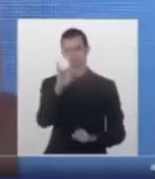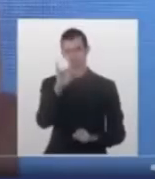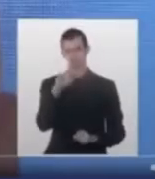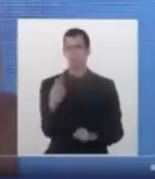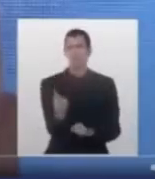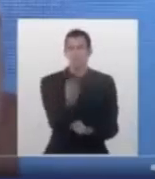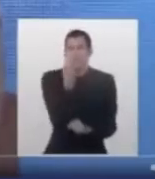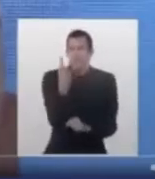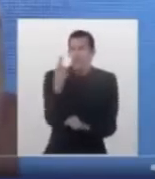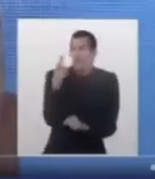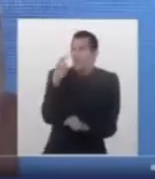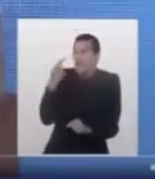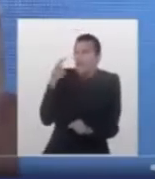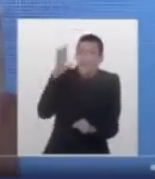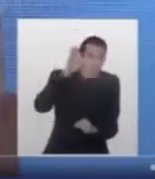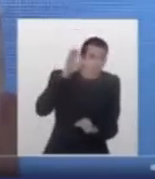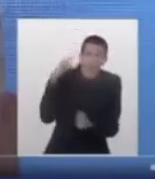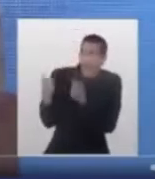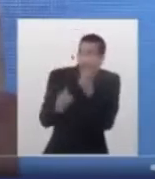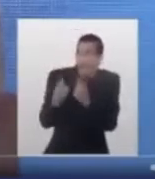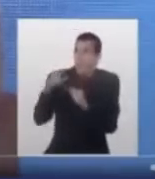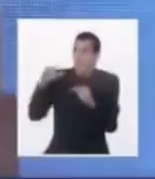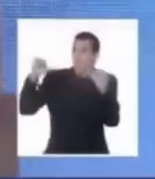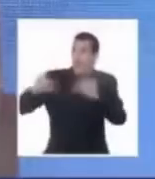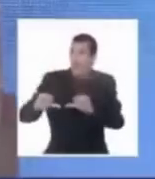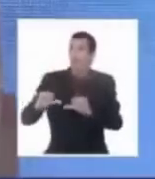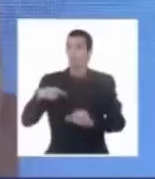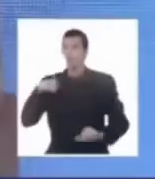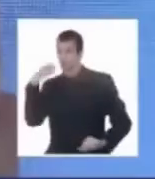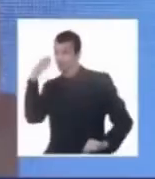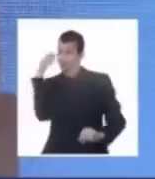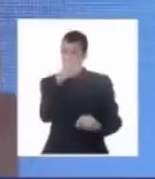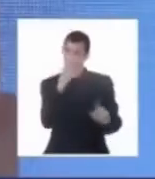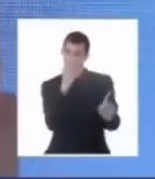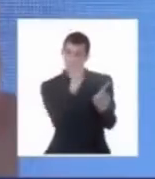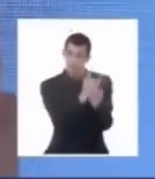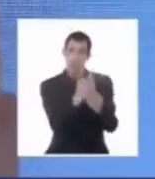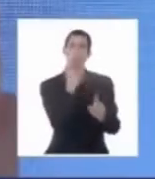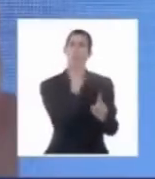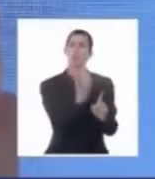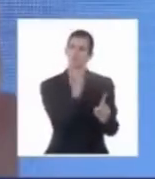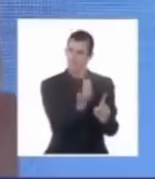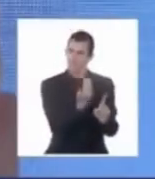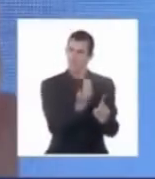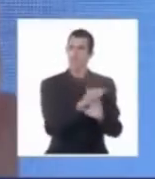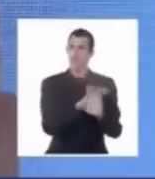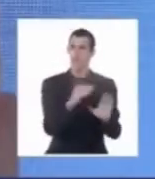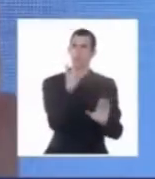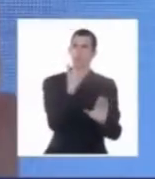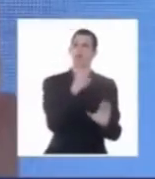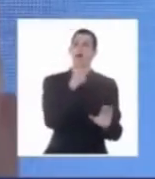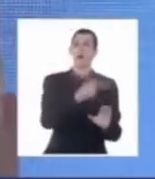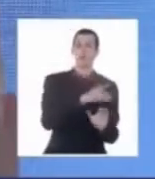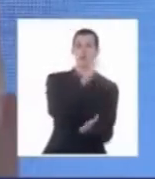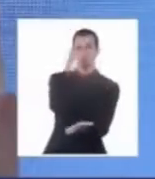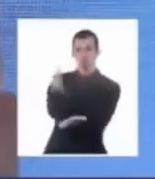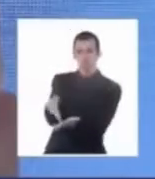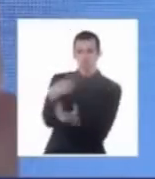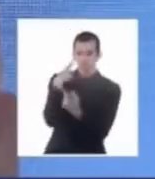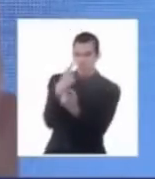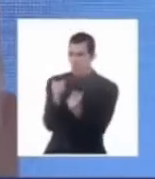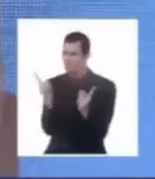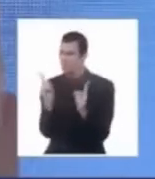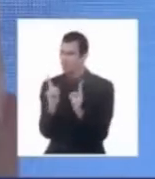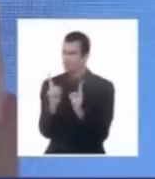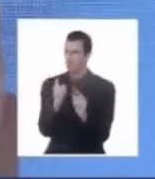para verificar la existencia real de ese hecho delictivo una vez la policía en el lugar coordina con la persona con las víctimas